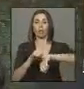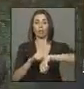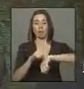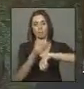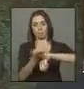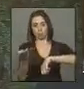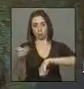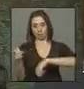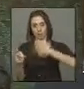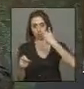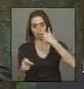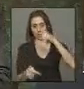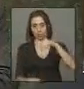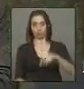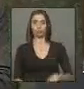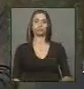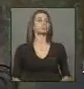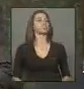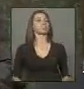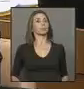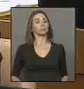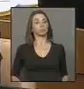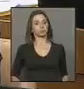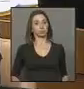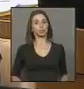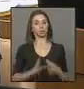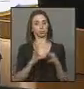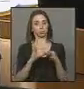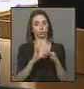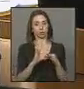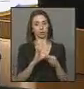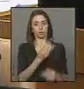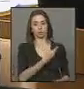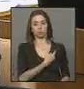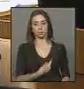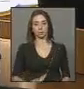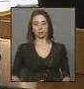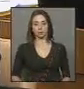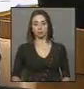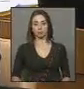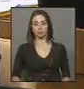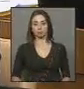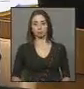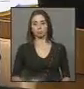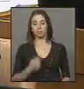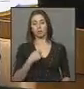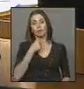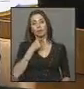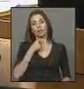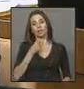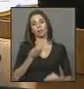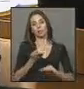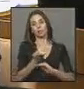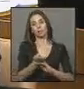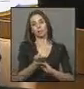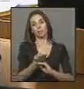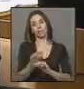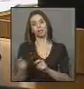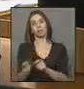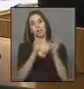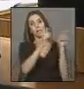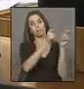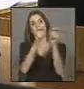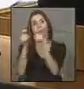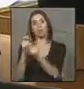que le corresponde para la sesión del día de hoy. Muchas gracias, Presidente. Quiero solicitar, no sé, todos algunos oficios,